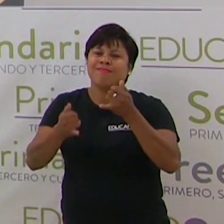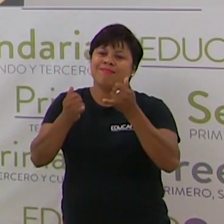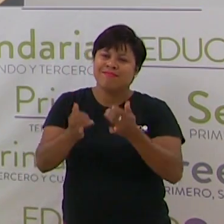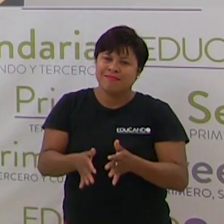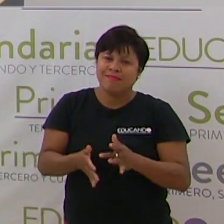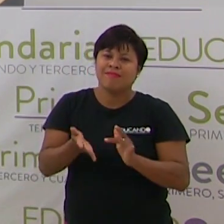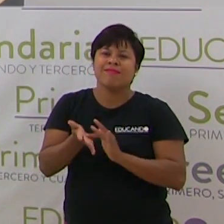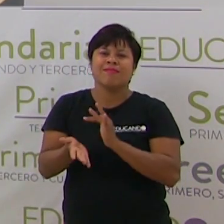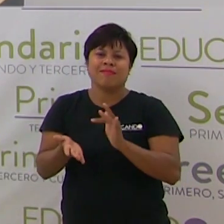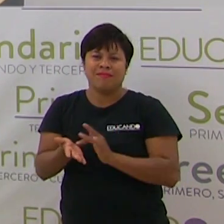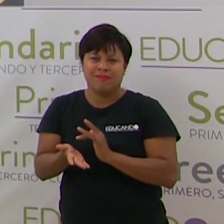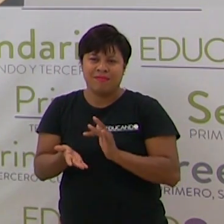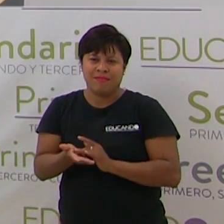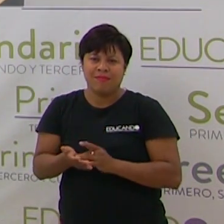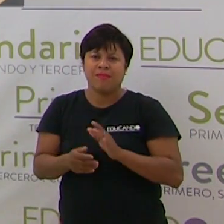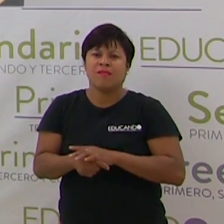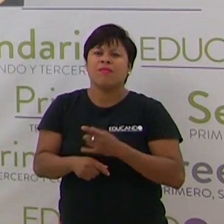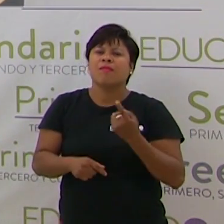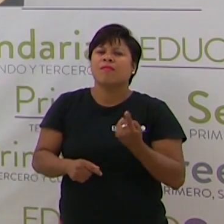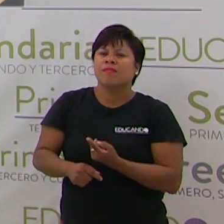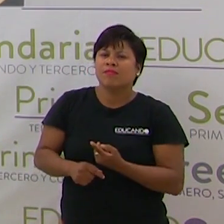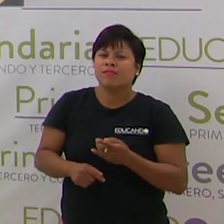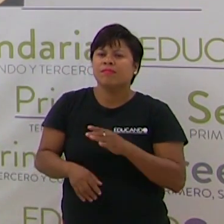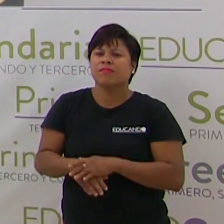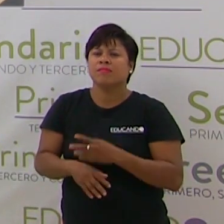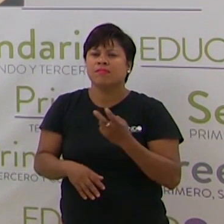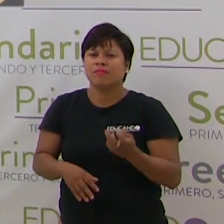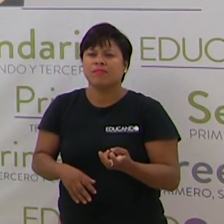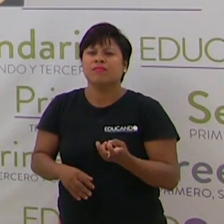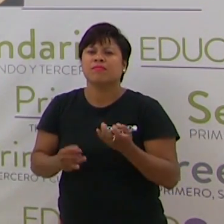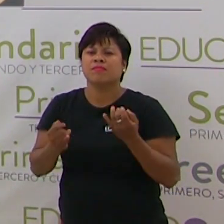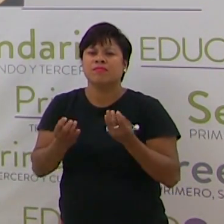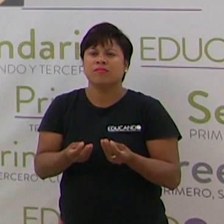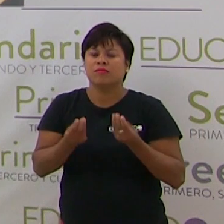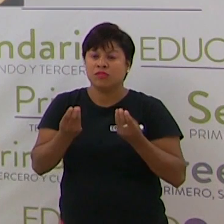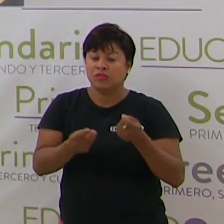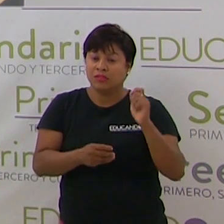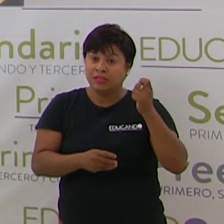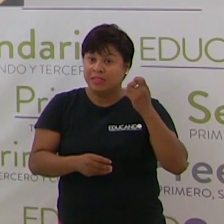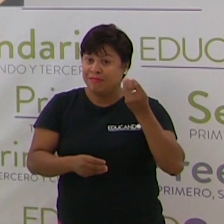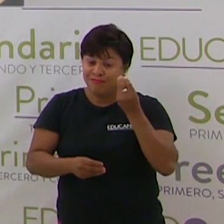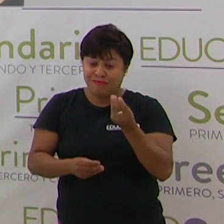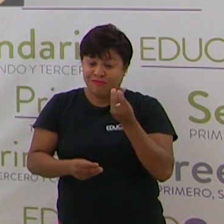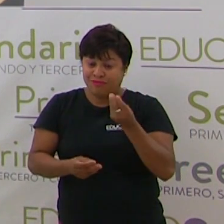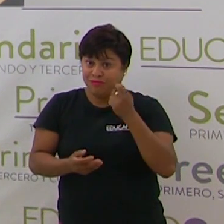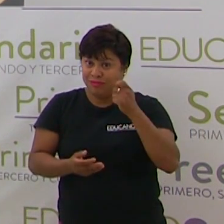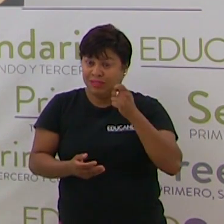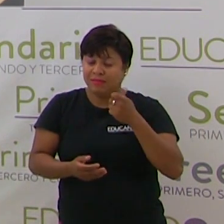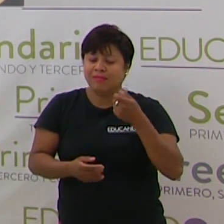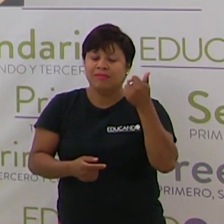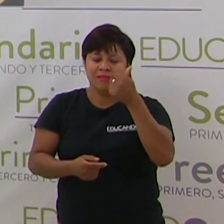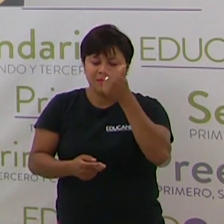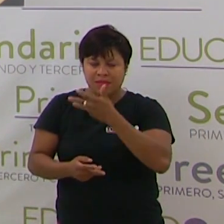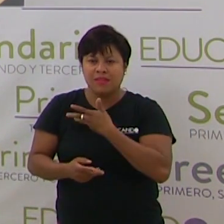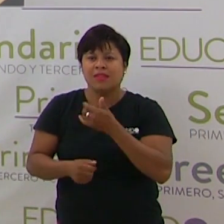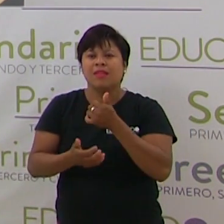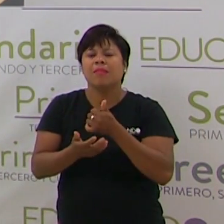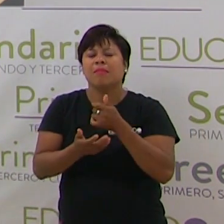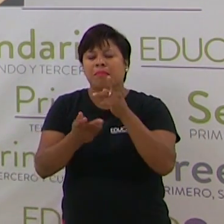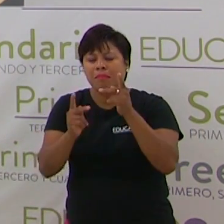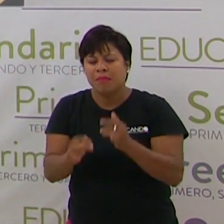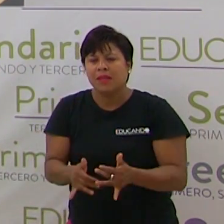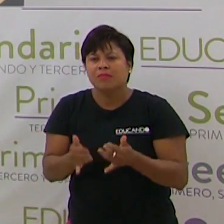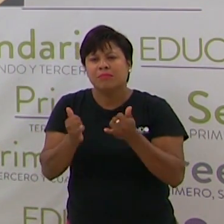la tableta. ¿Por qué? Porque aunque son muchas las llaves, cada una tiene un peso muy